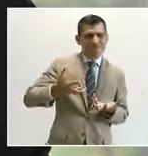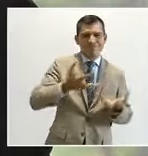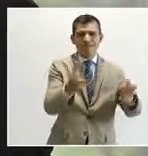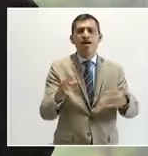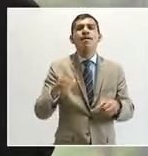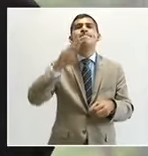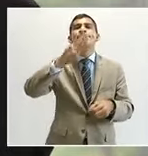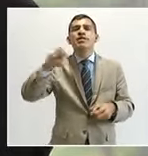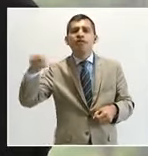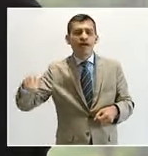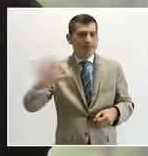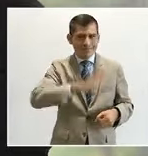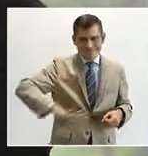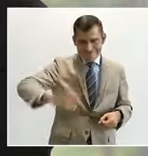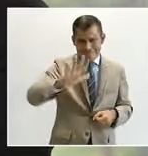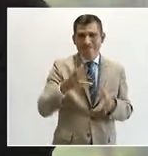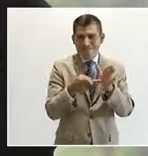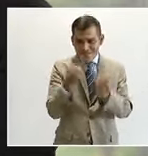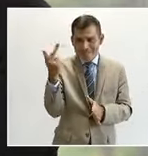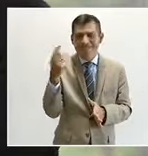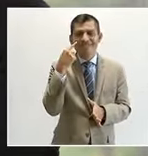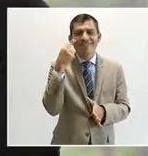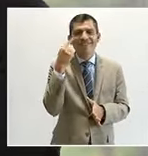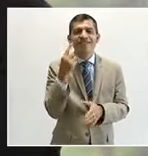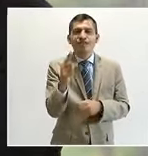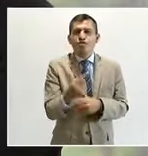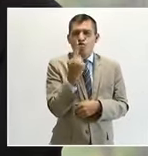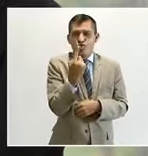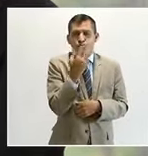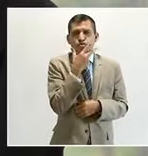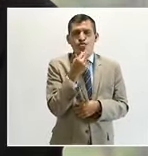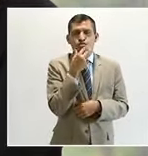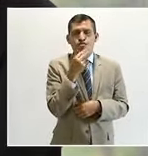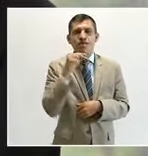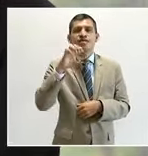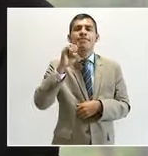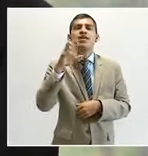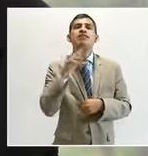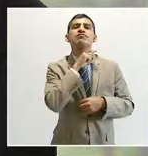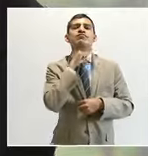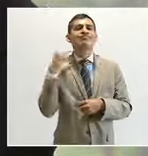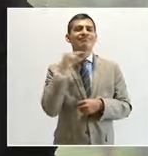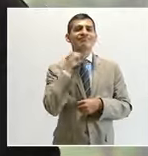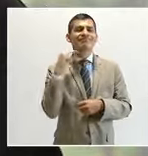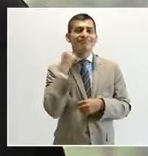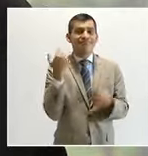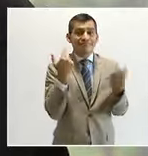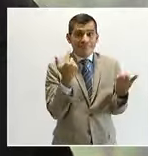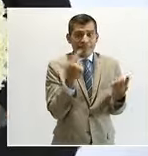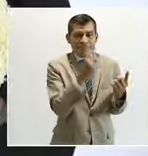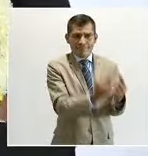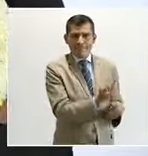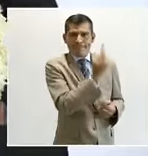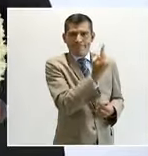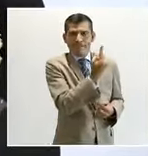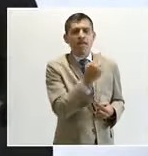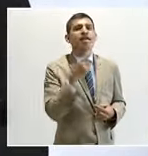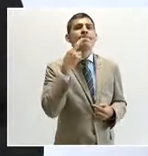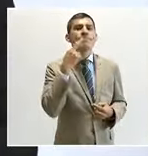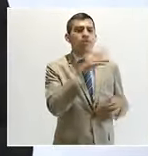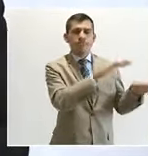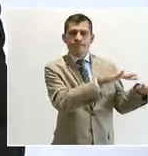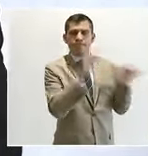importantísimos uno que salió del seminario que iba a ser sacerdote y se fue a la revolución en General